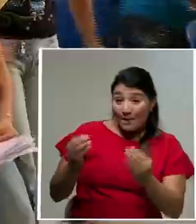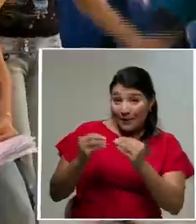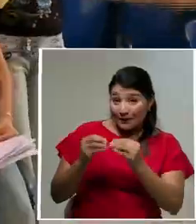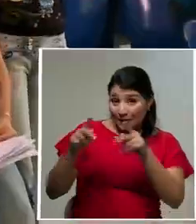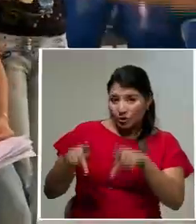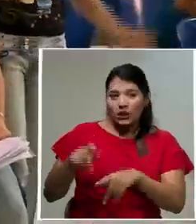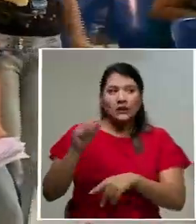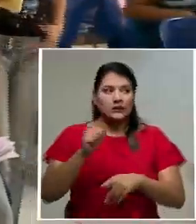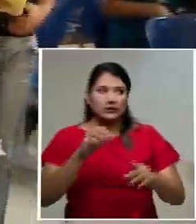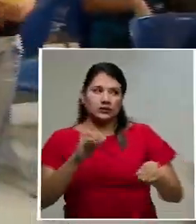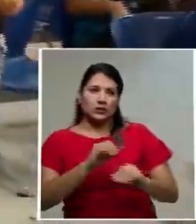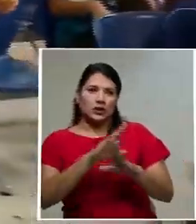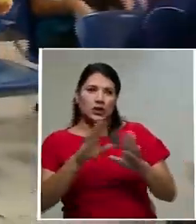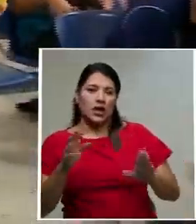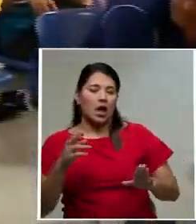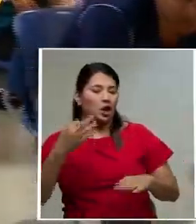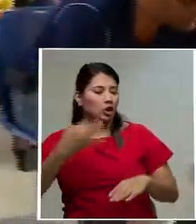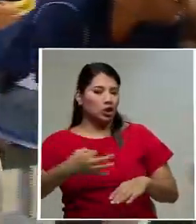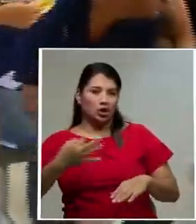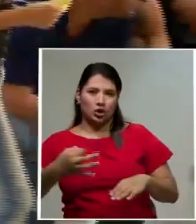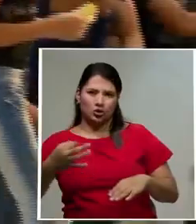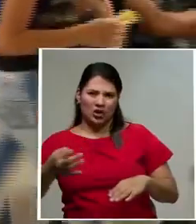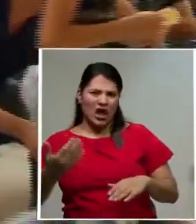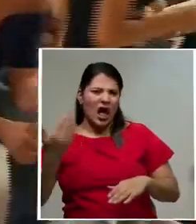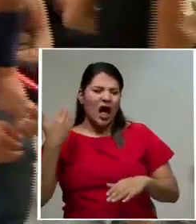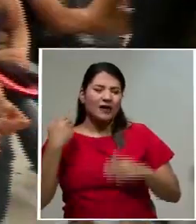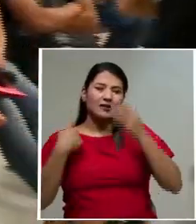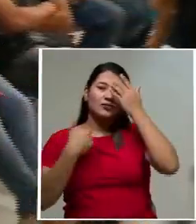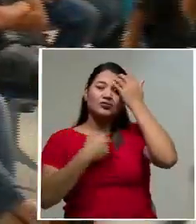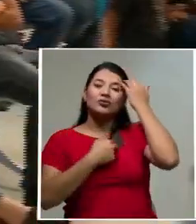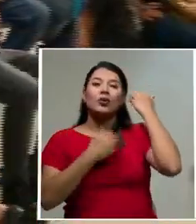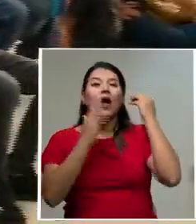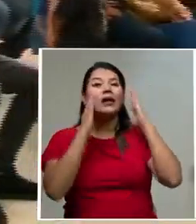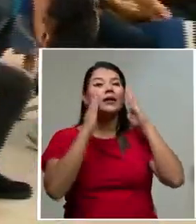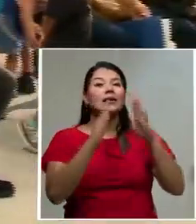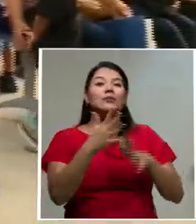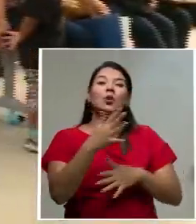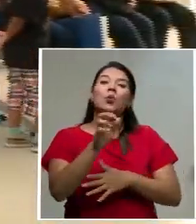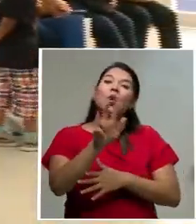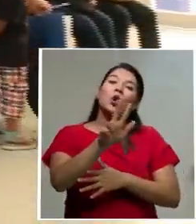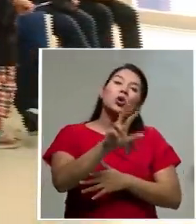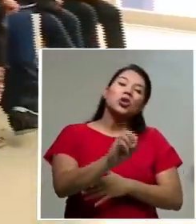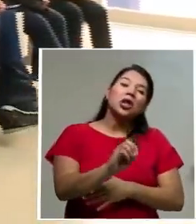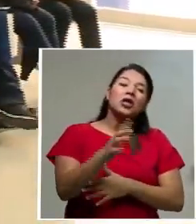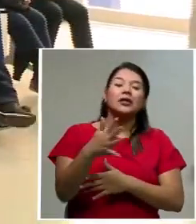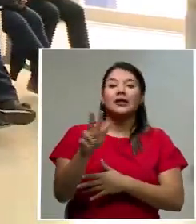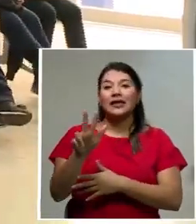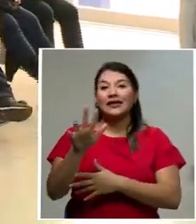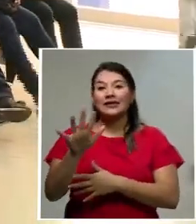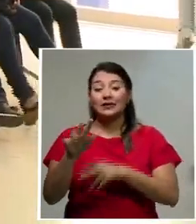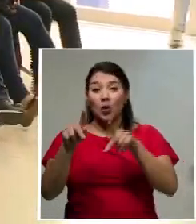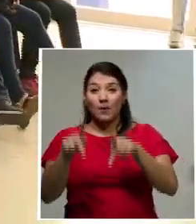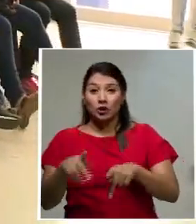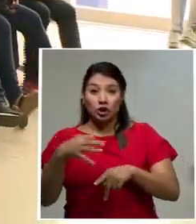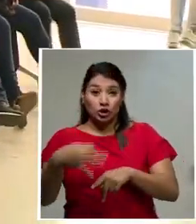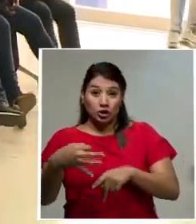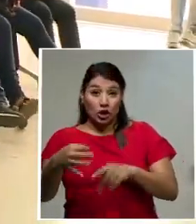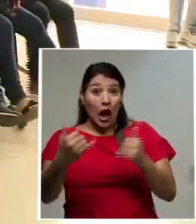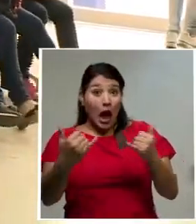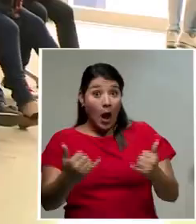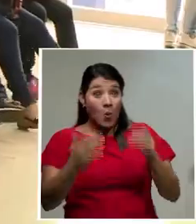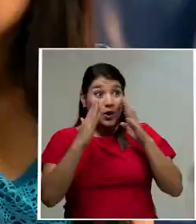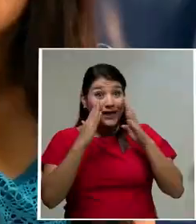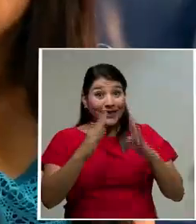Sí, claro que se refleja. Todos los días, antes atendíamos 30, 35 personas al día, hoy en día estamos atendiendo entre 100